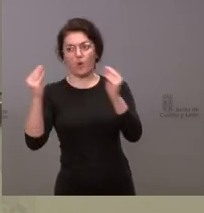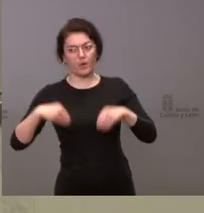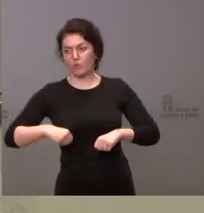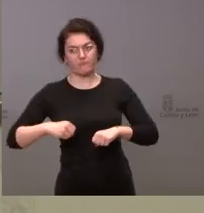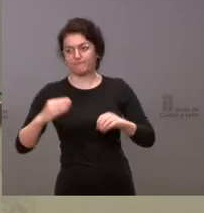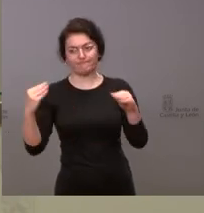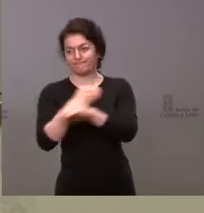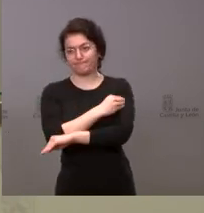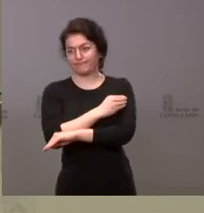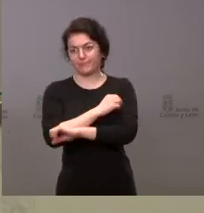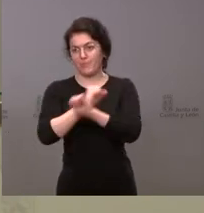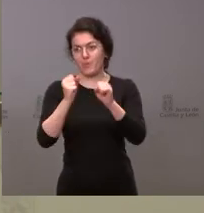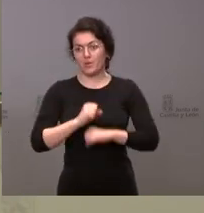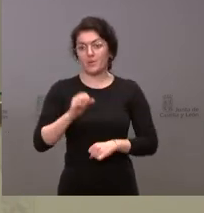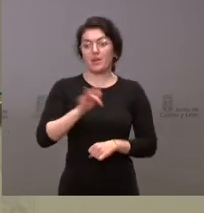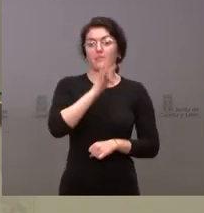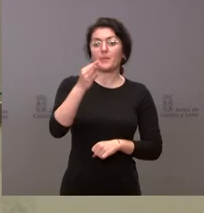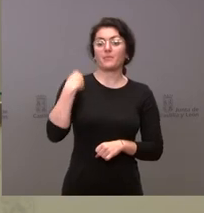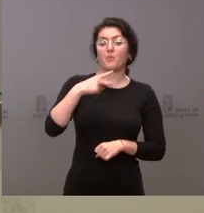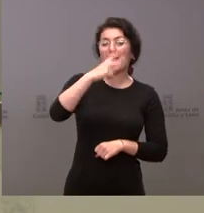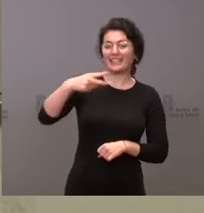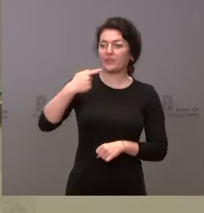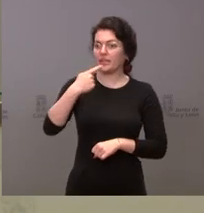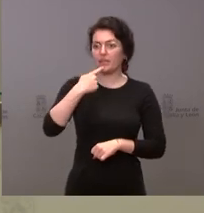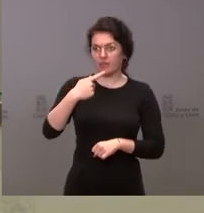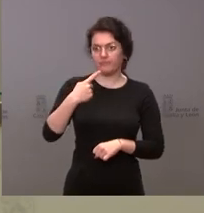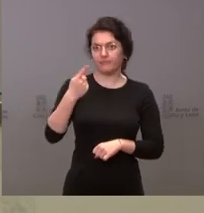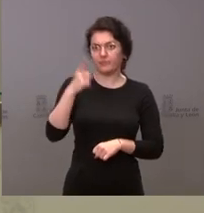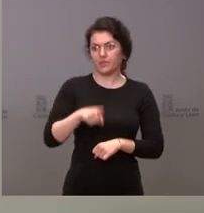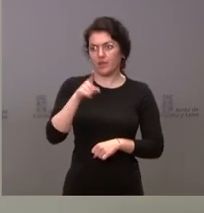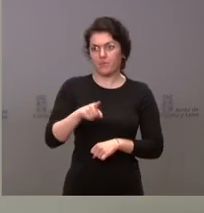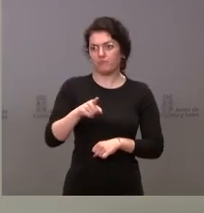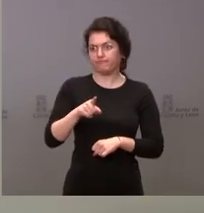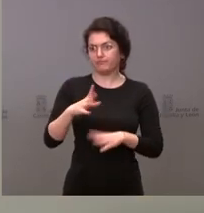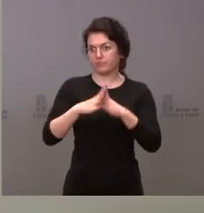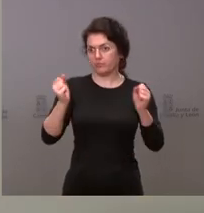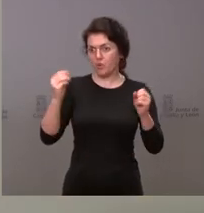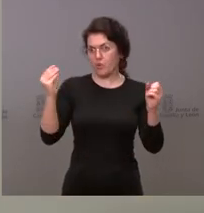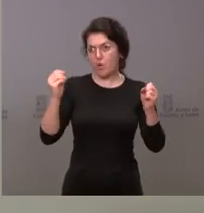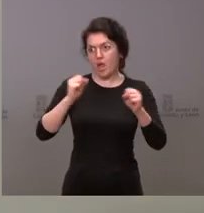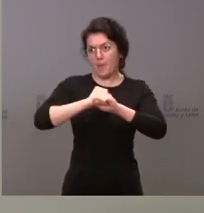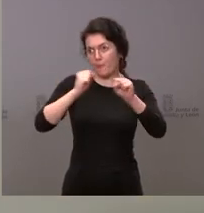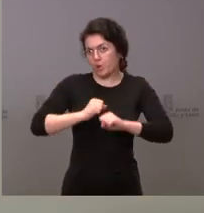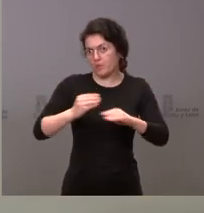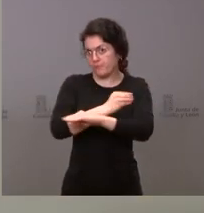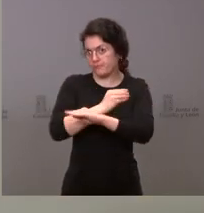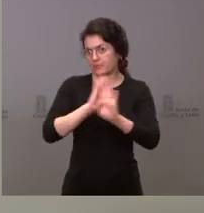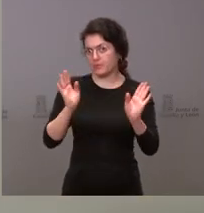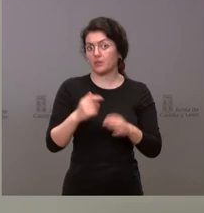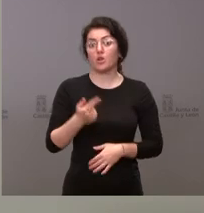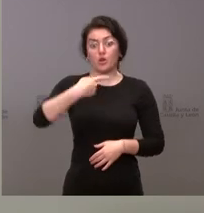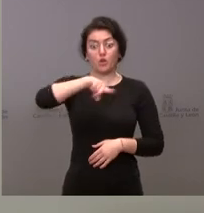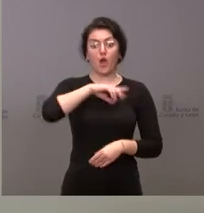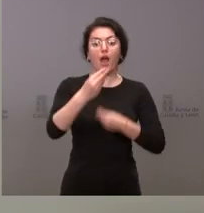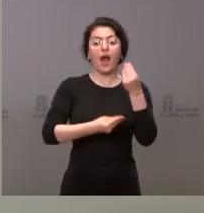que es el psoe también ha dicho que van a tener dificultades en ese mismo sentido gracias bueno nosotros hemos llegado a acuerdos de colaboración y